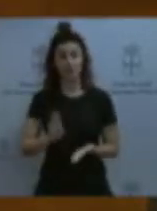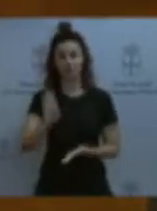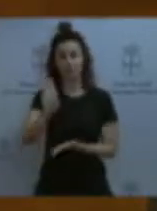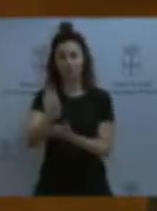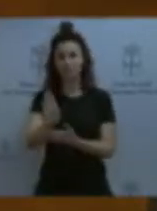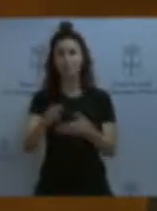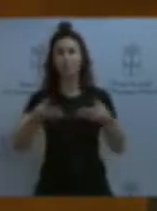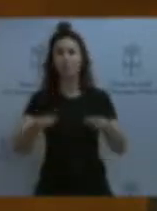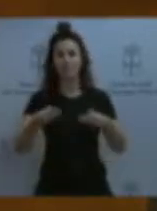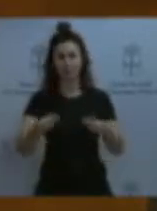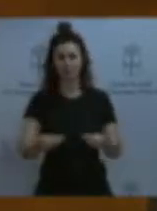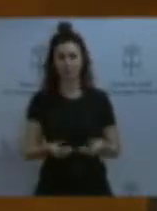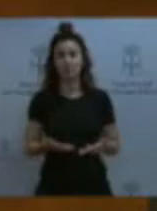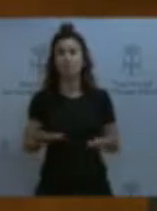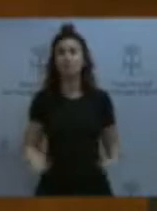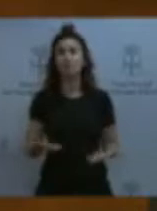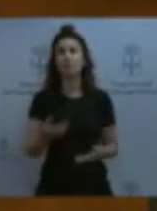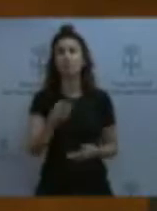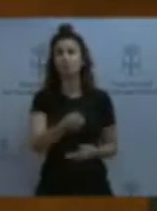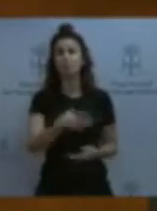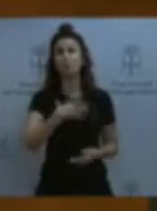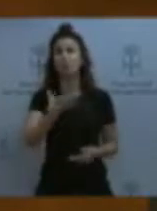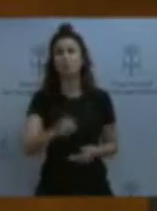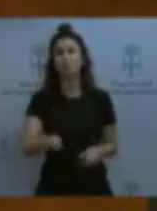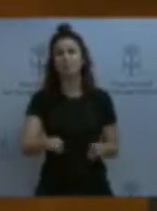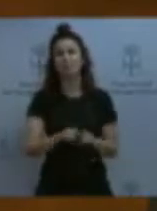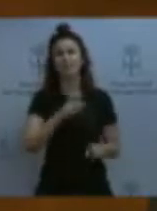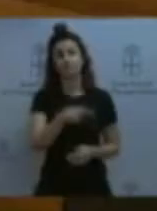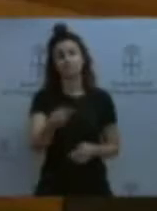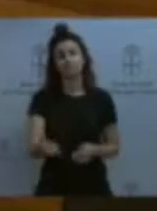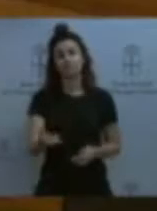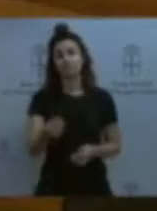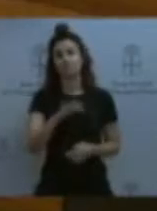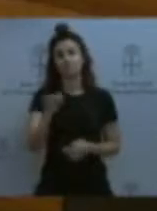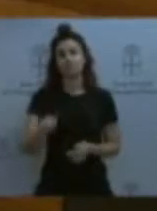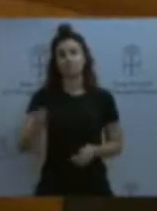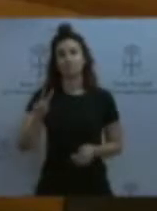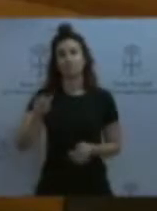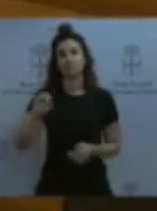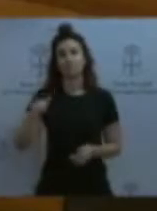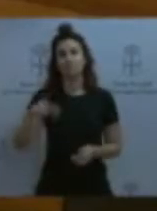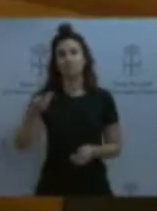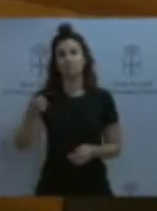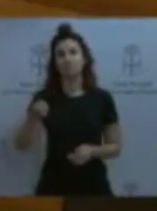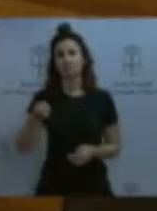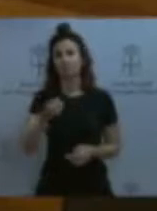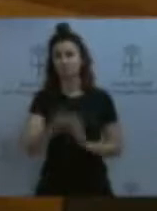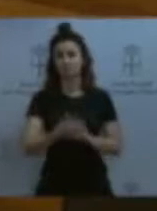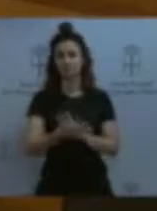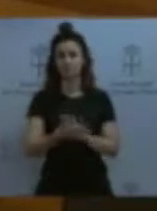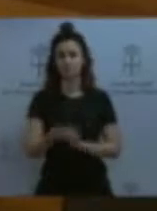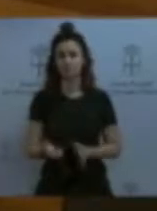usted satisfacción demostrativa, y voy a procurar hacerlo. Bueno, la verdad que no esperaba una respuesta